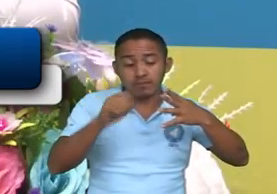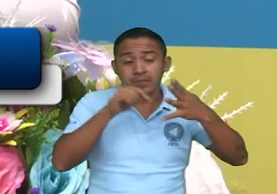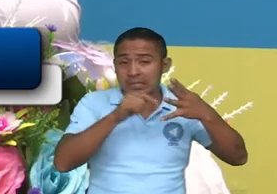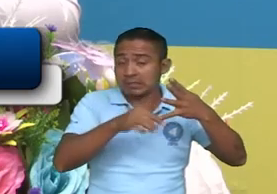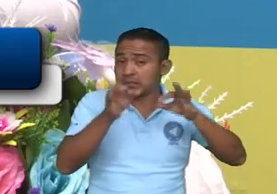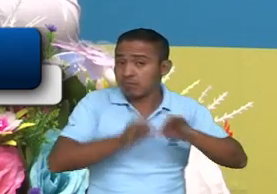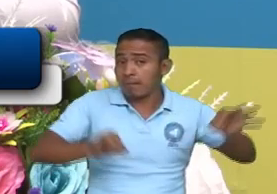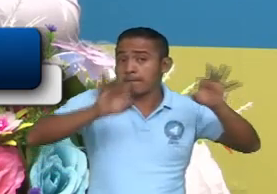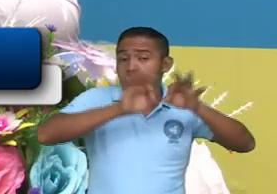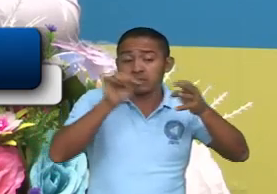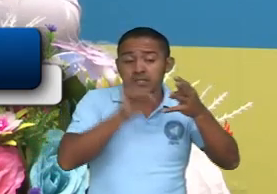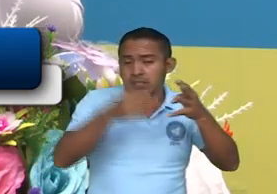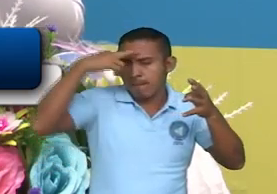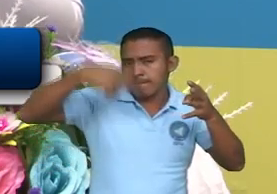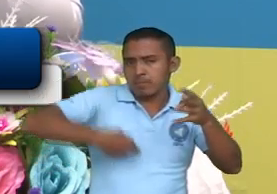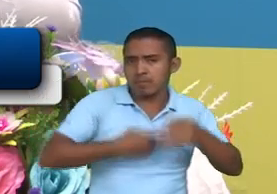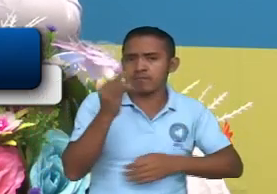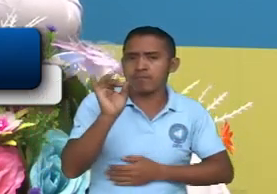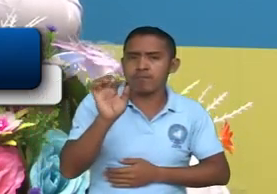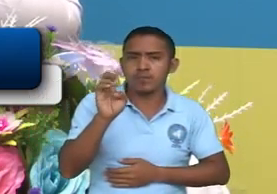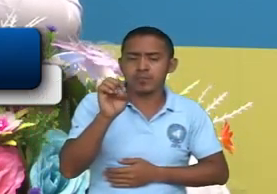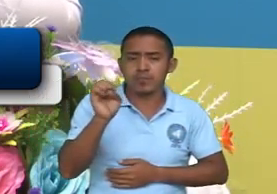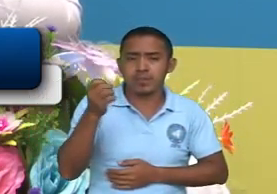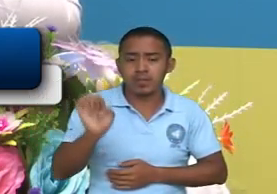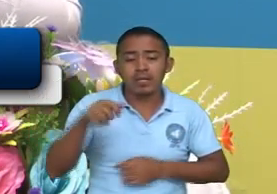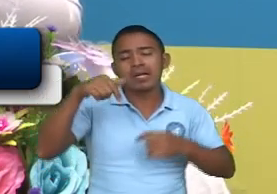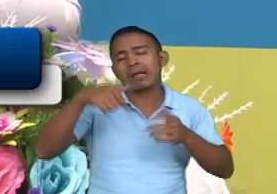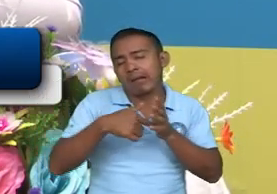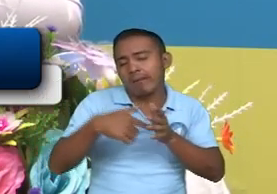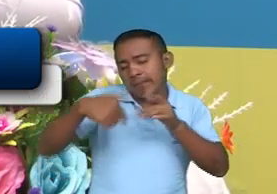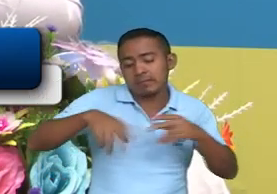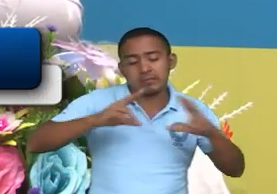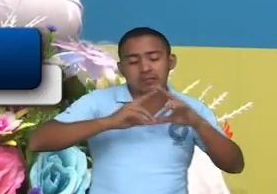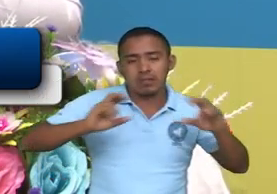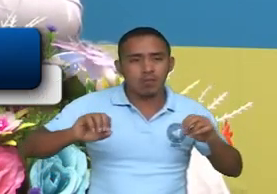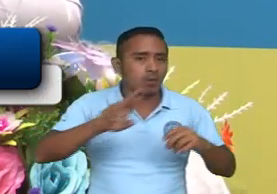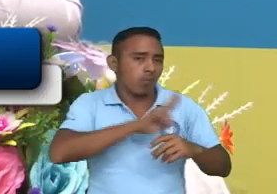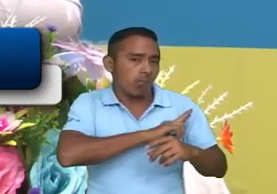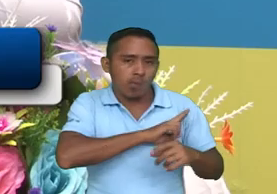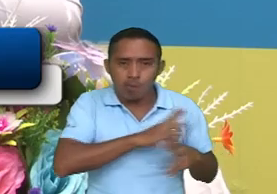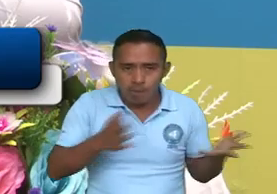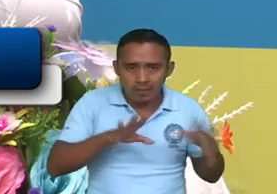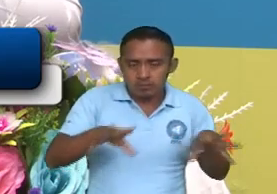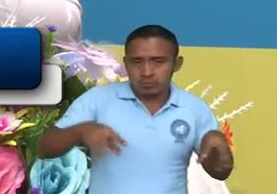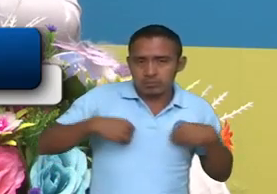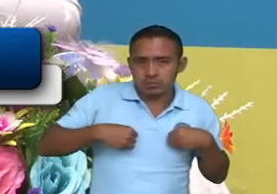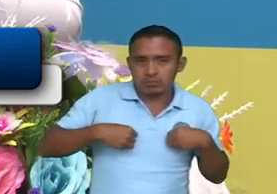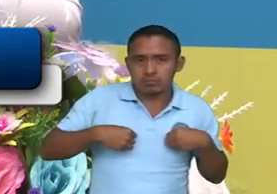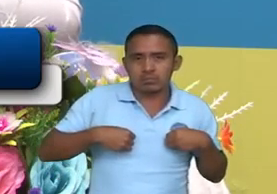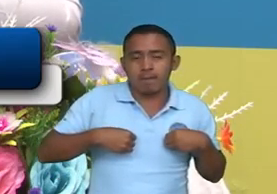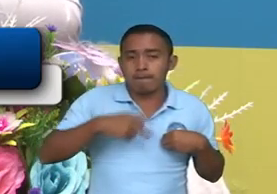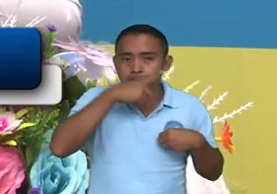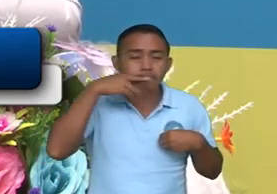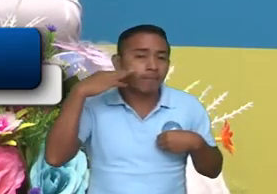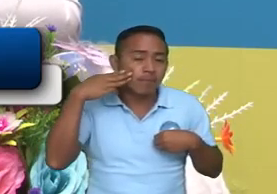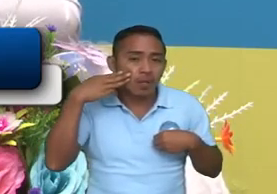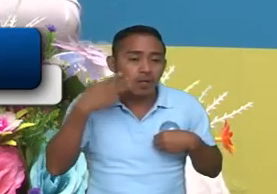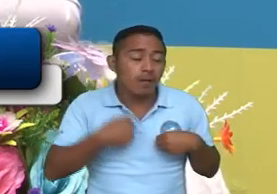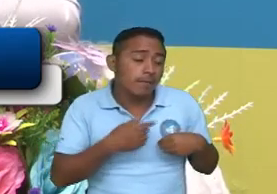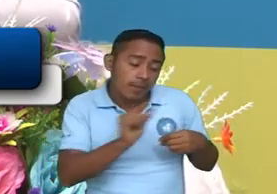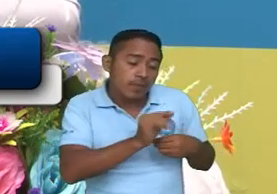incluye pediatras, que incluye de hecho ginecólogos para prever los antecedentes maternos como factores de riesgo y que